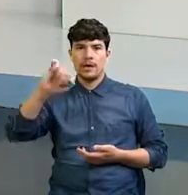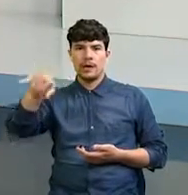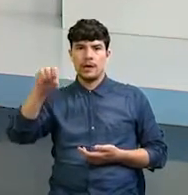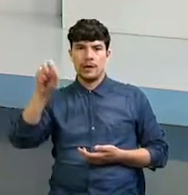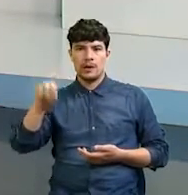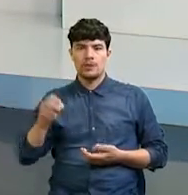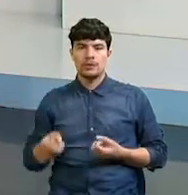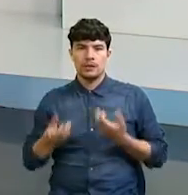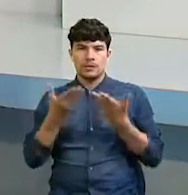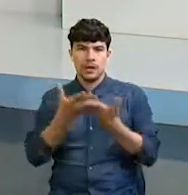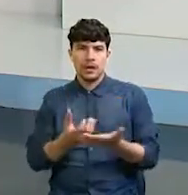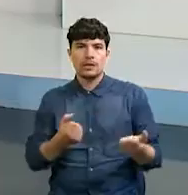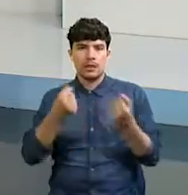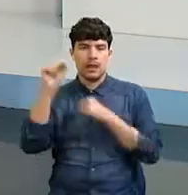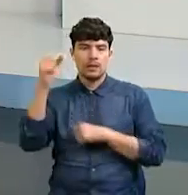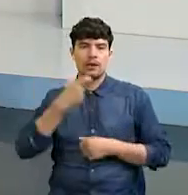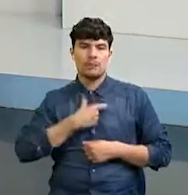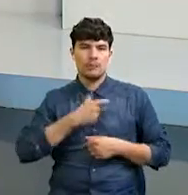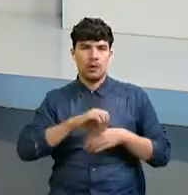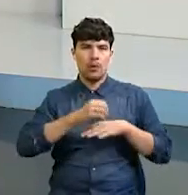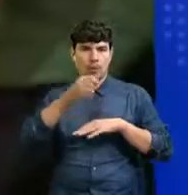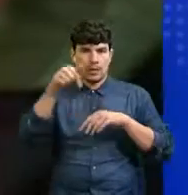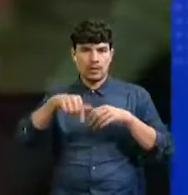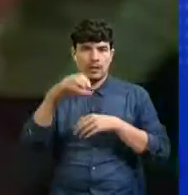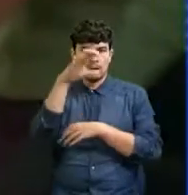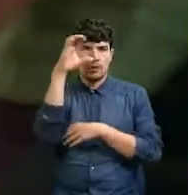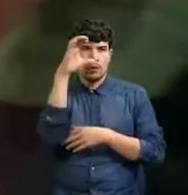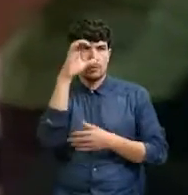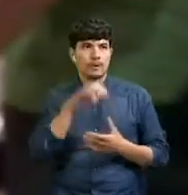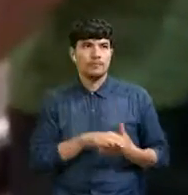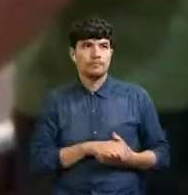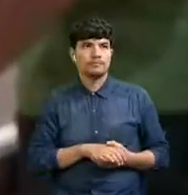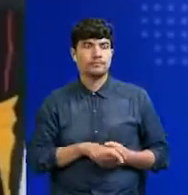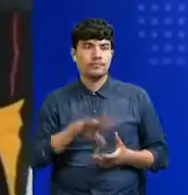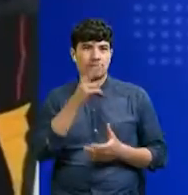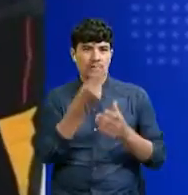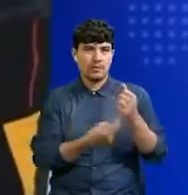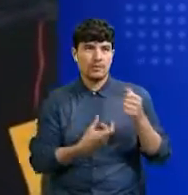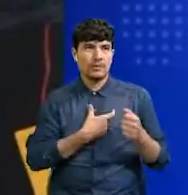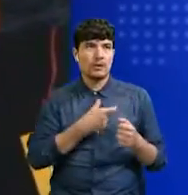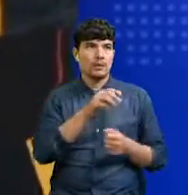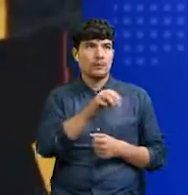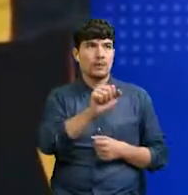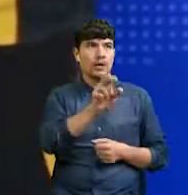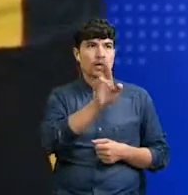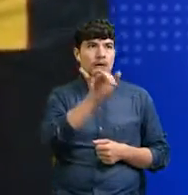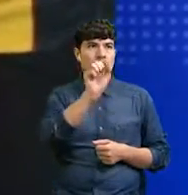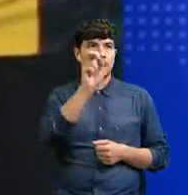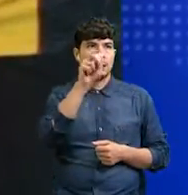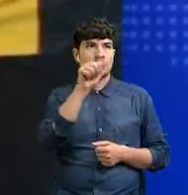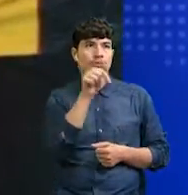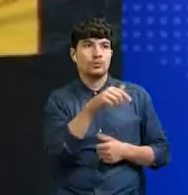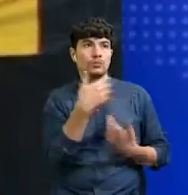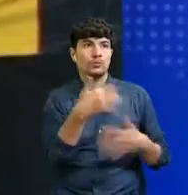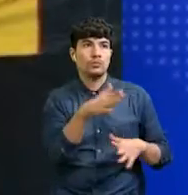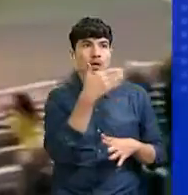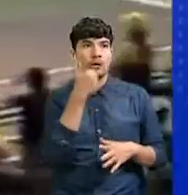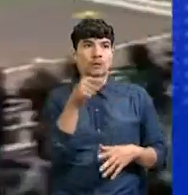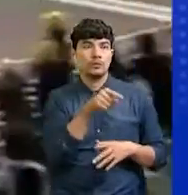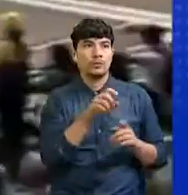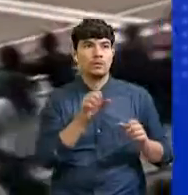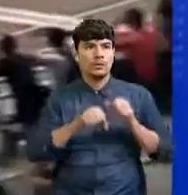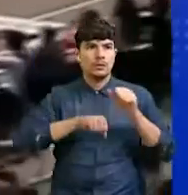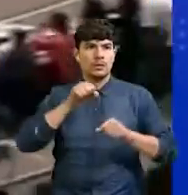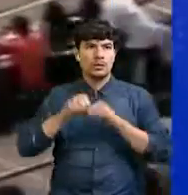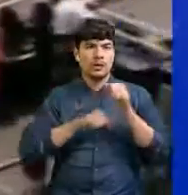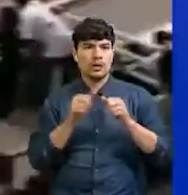pista de los Juegos Bolivarianos. El debut de la doble medallista olímpica Mariana Pajón en la pista no pudo ser mejor. Pedaleó al